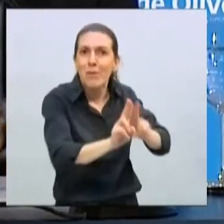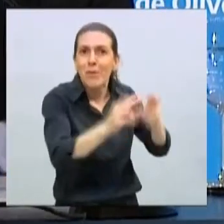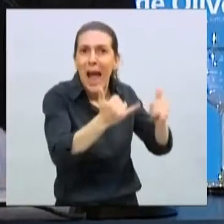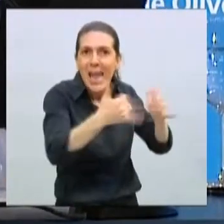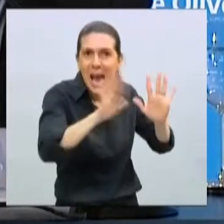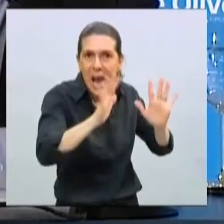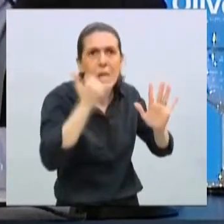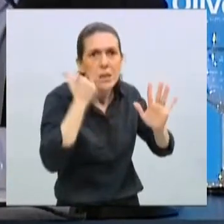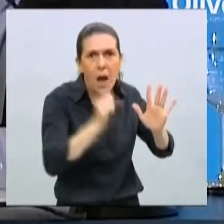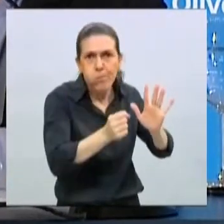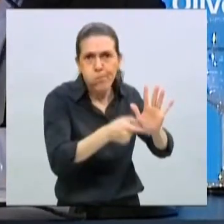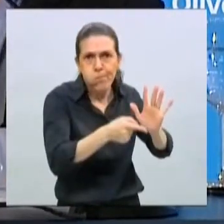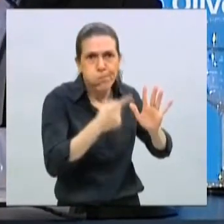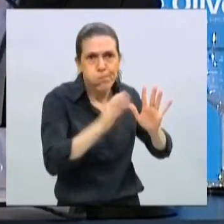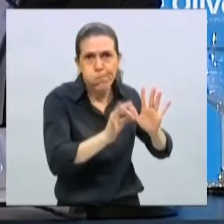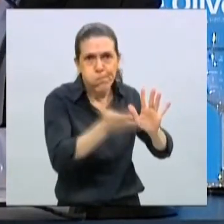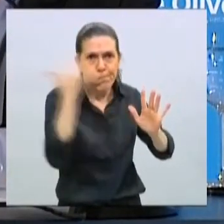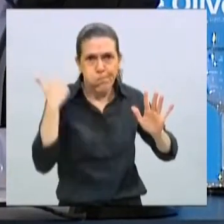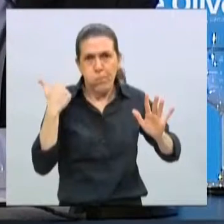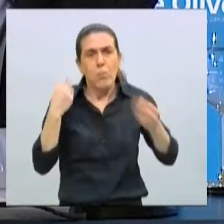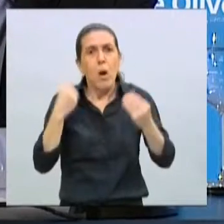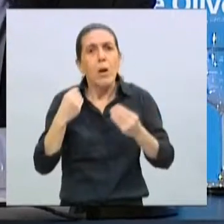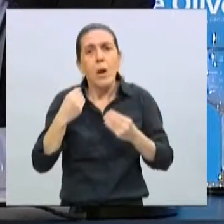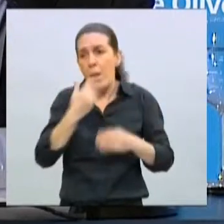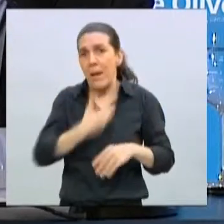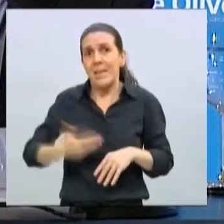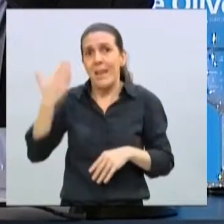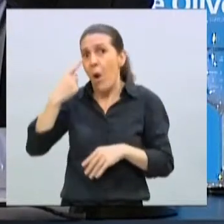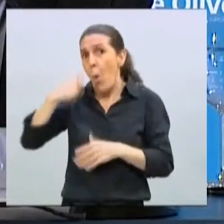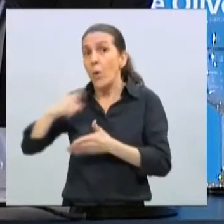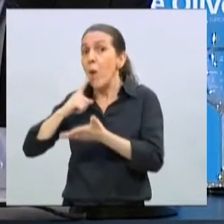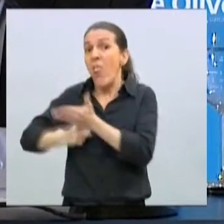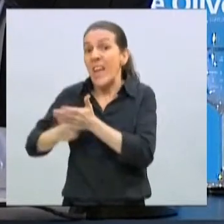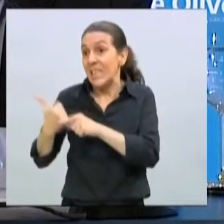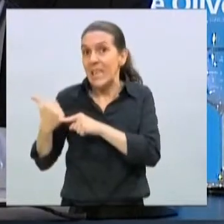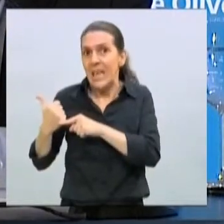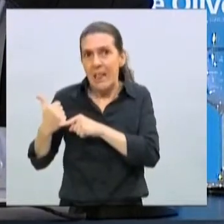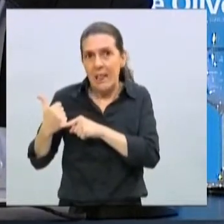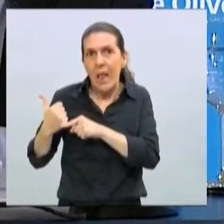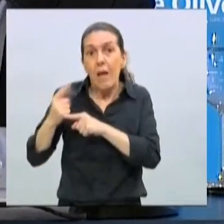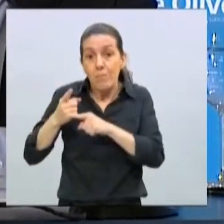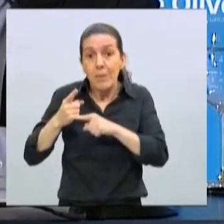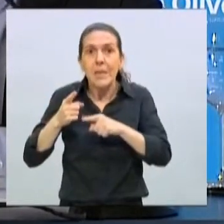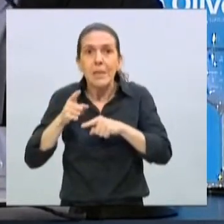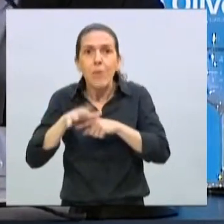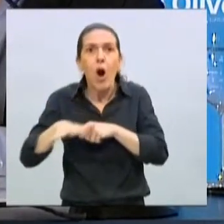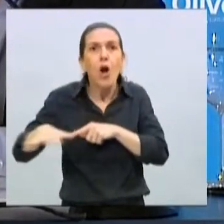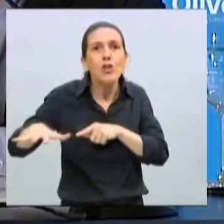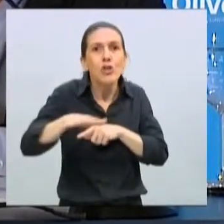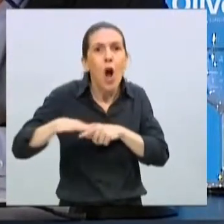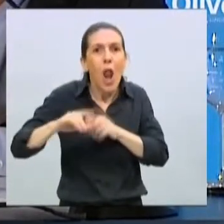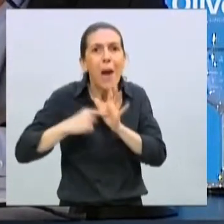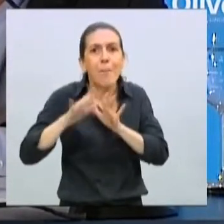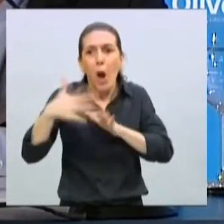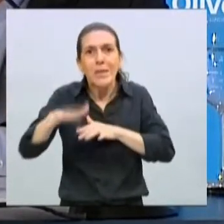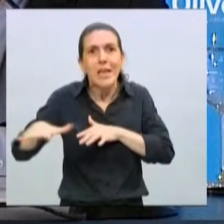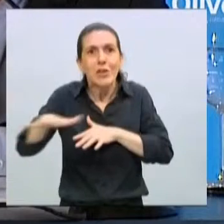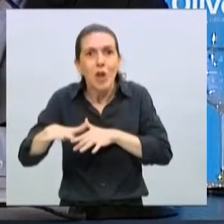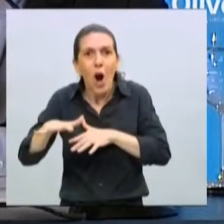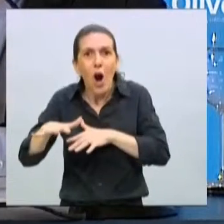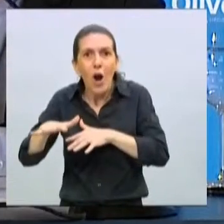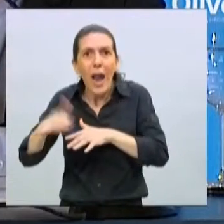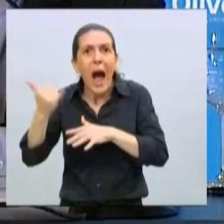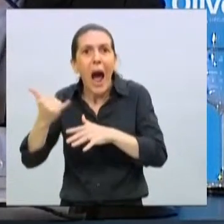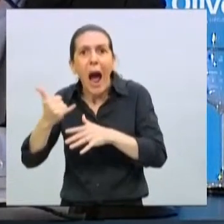Porque lo ha permitido la última decisión del presidente, que en estas zonas de baja peligrosidad, de baja circulación y de